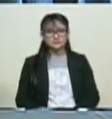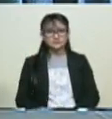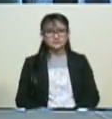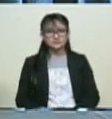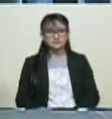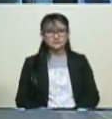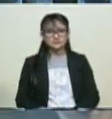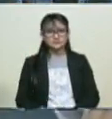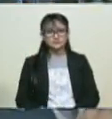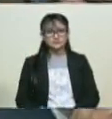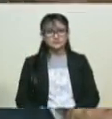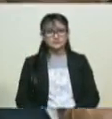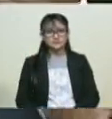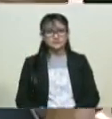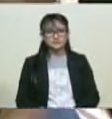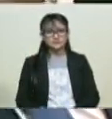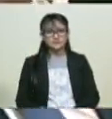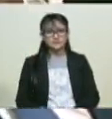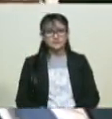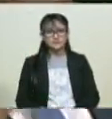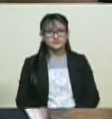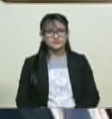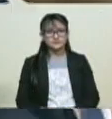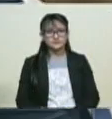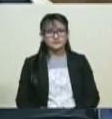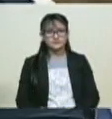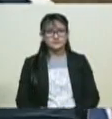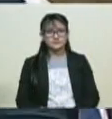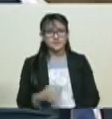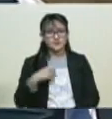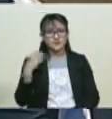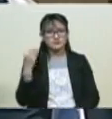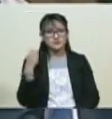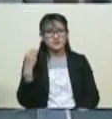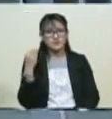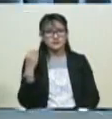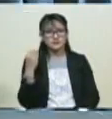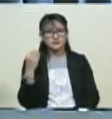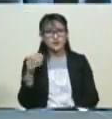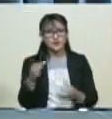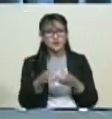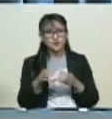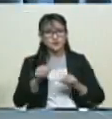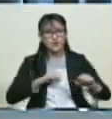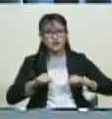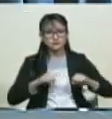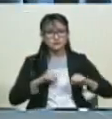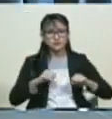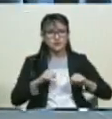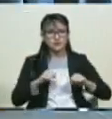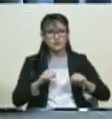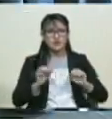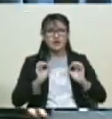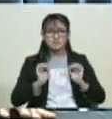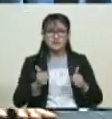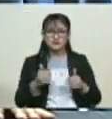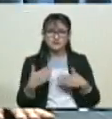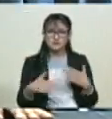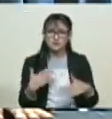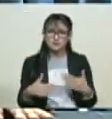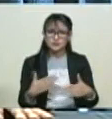y creo profundamente en la marcha de un conjunto de acciones en la activación